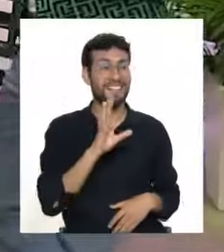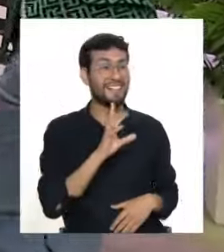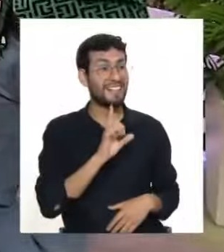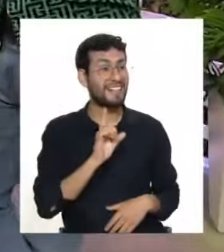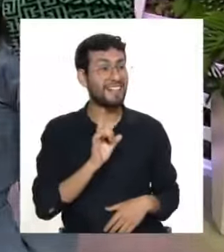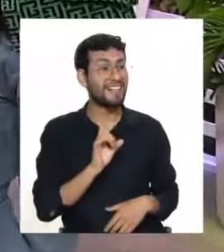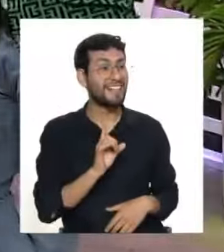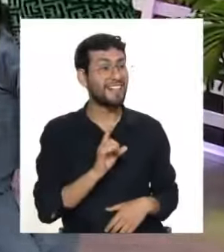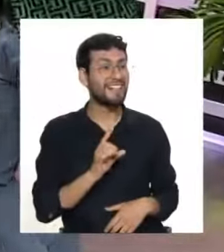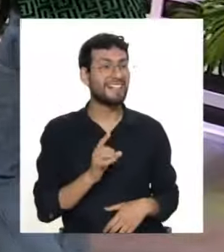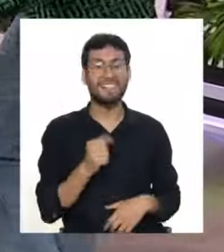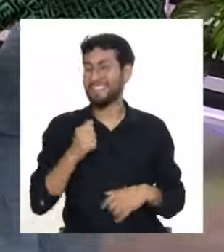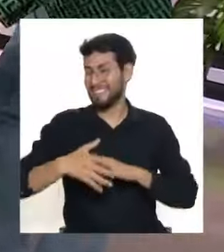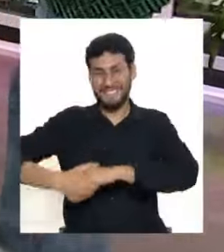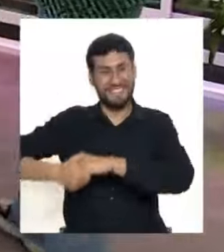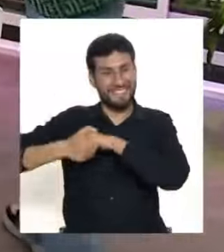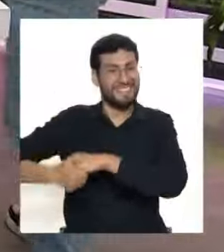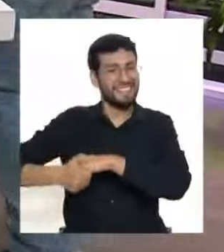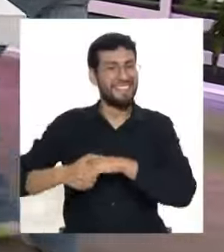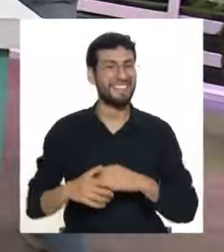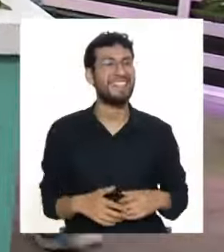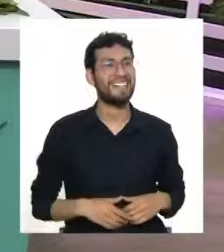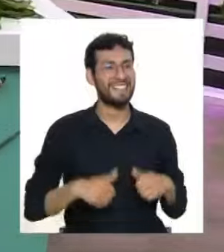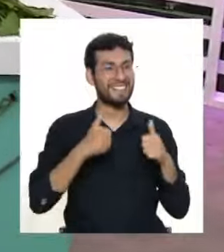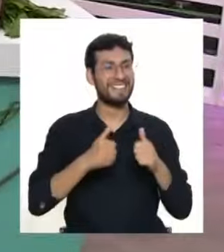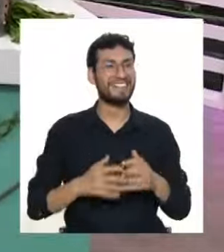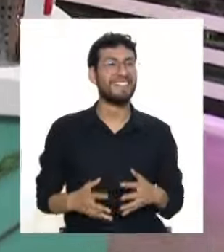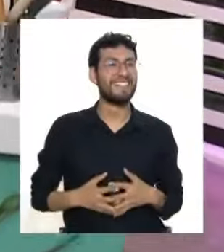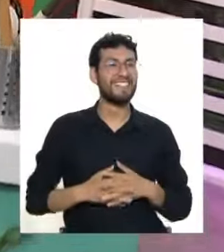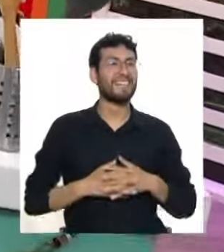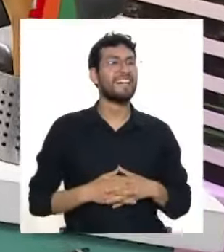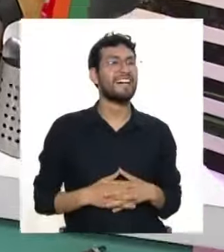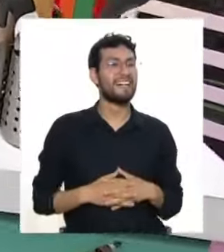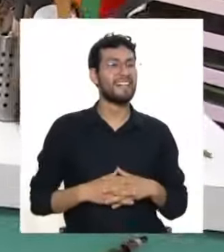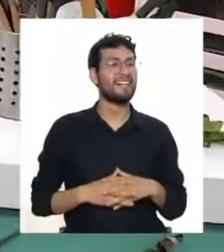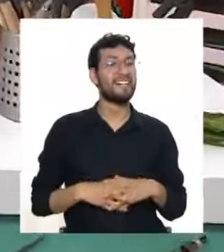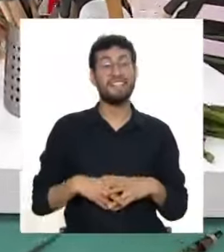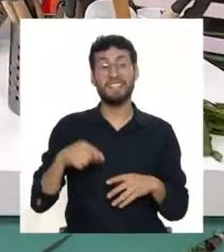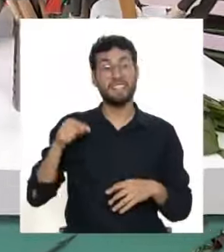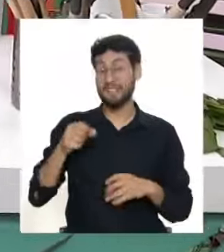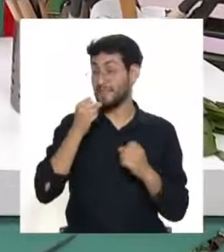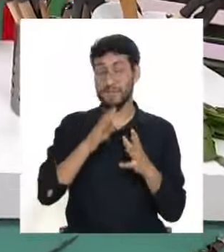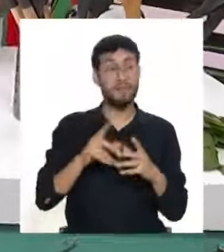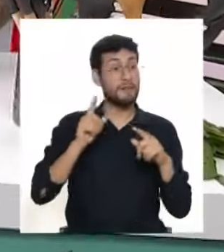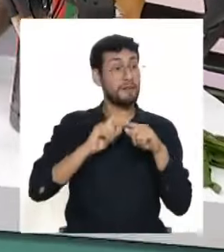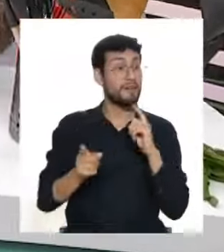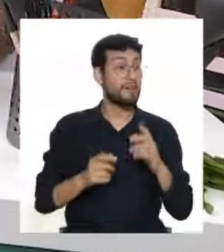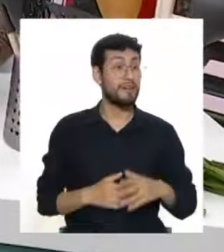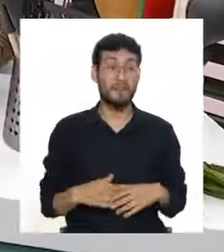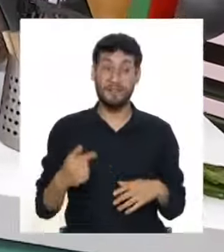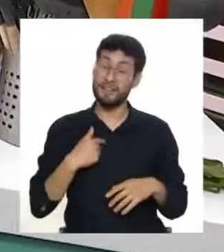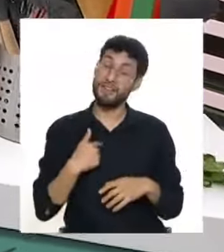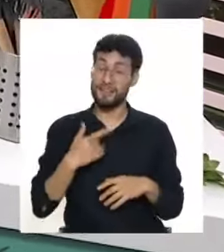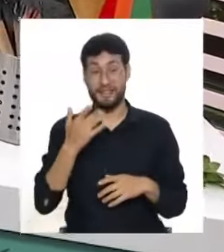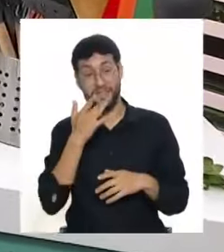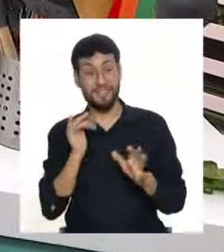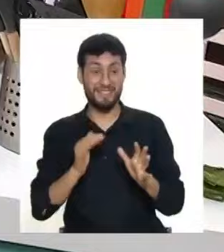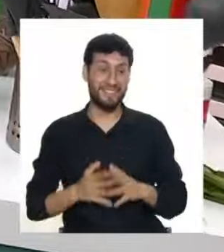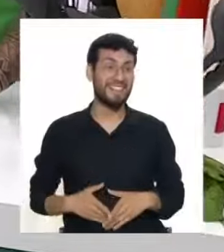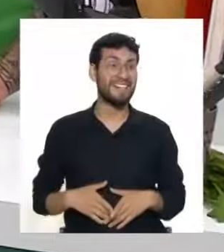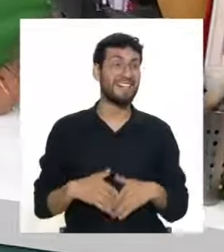ya, ok, silencio. Ok. Excelente. Bueno, ¿te gustó? Esto es excelente, pero no puedo dejar yo de probar. Porque